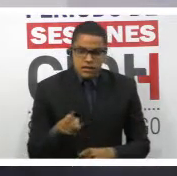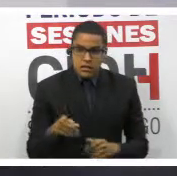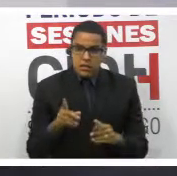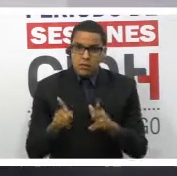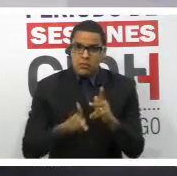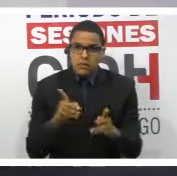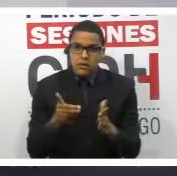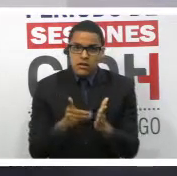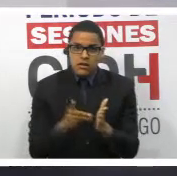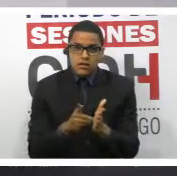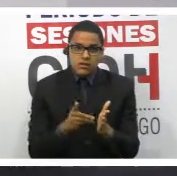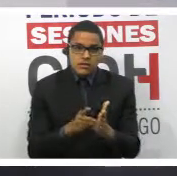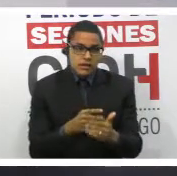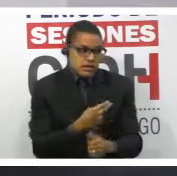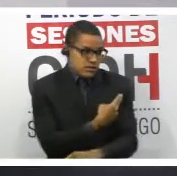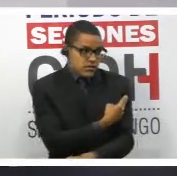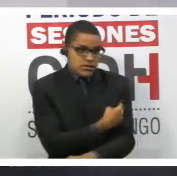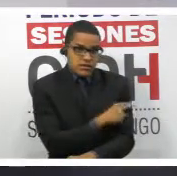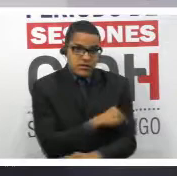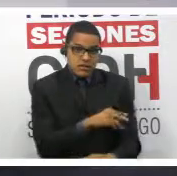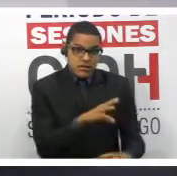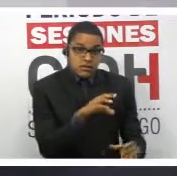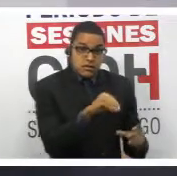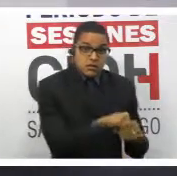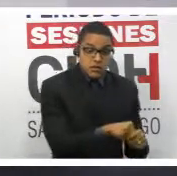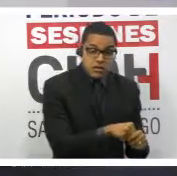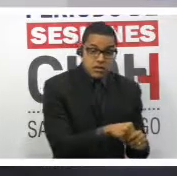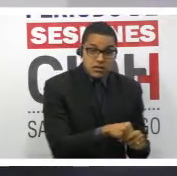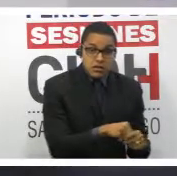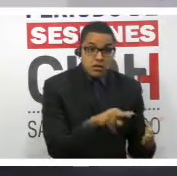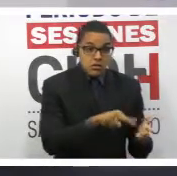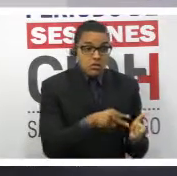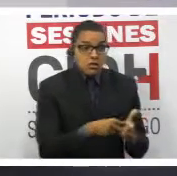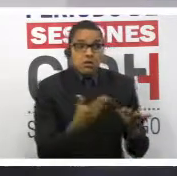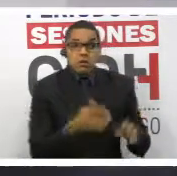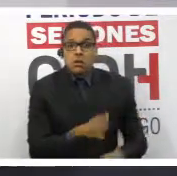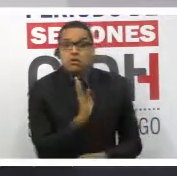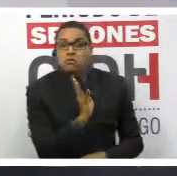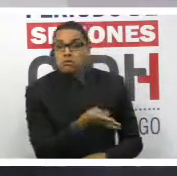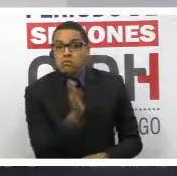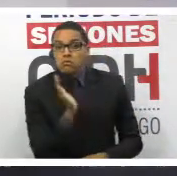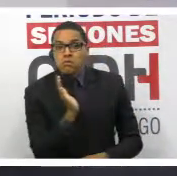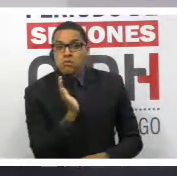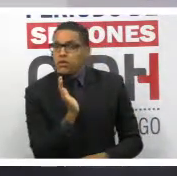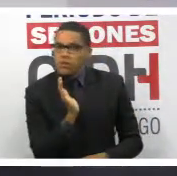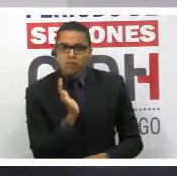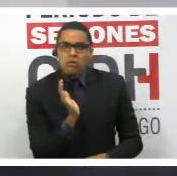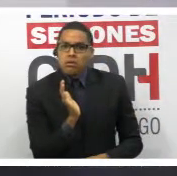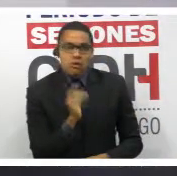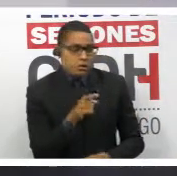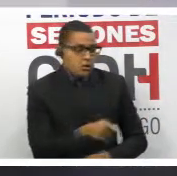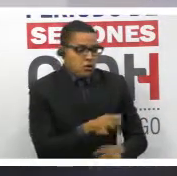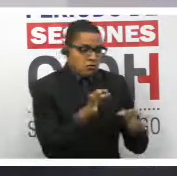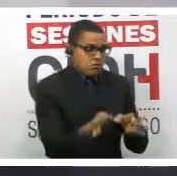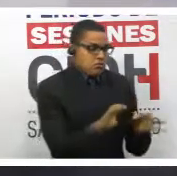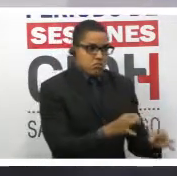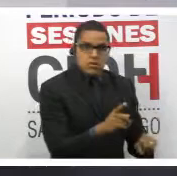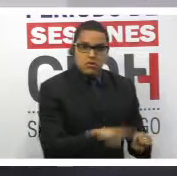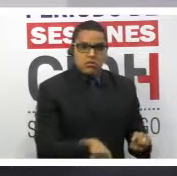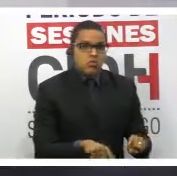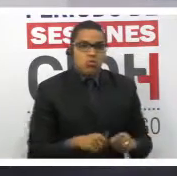asientos competentes de decisiones de la afip mental